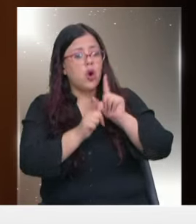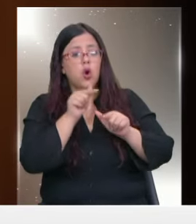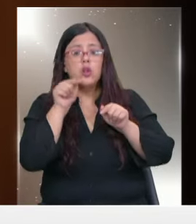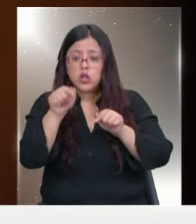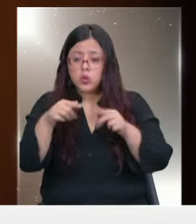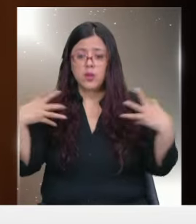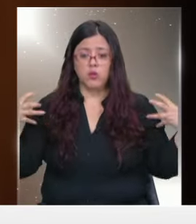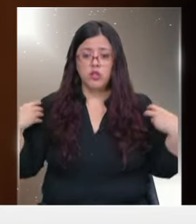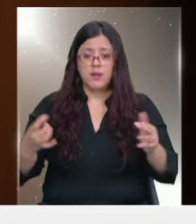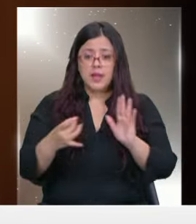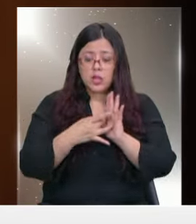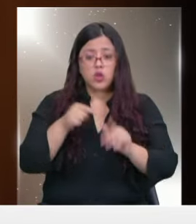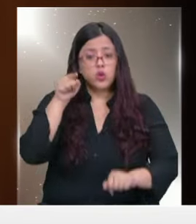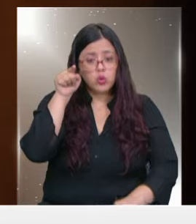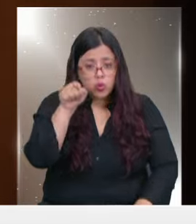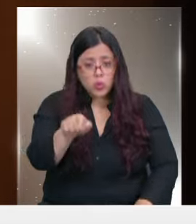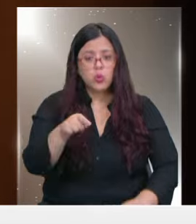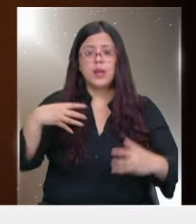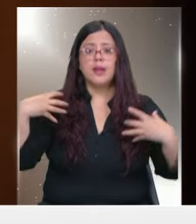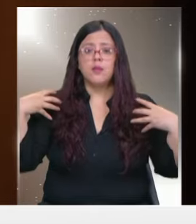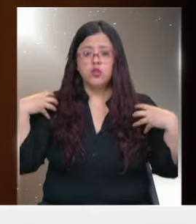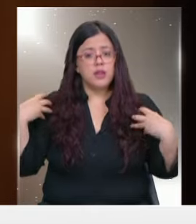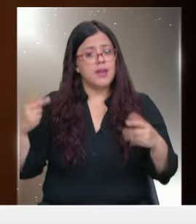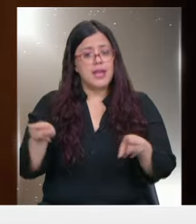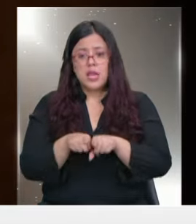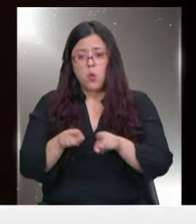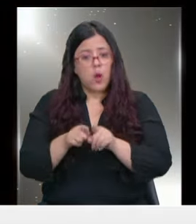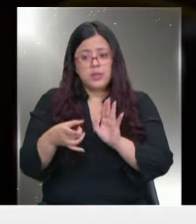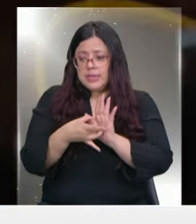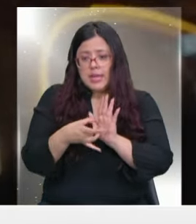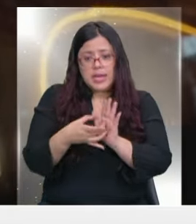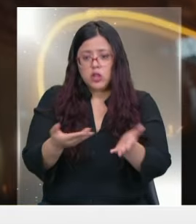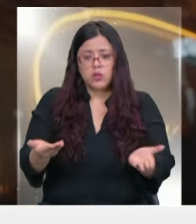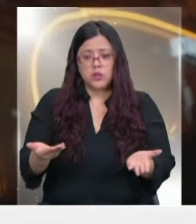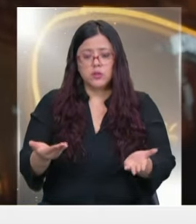delito, usted es responsable igualmente de esos delitos.